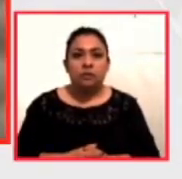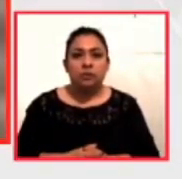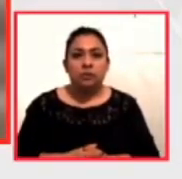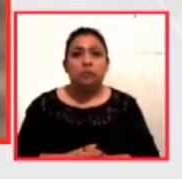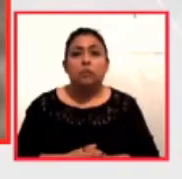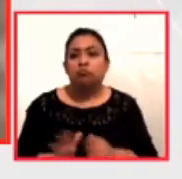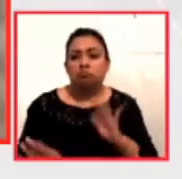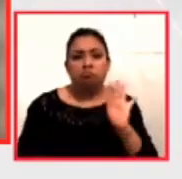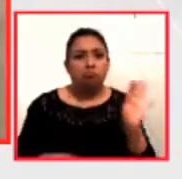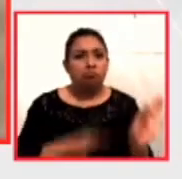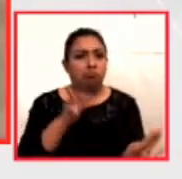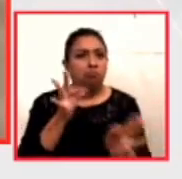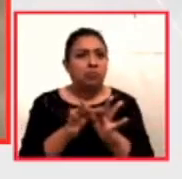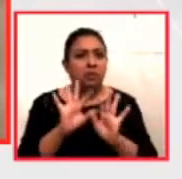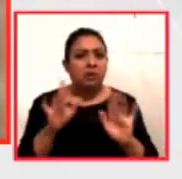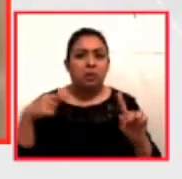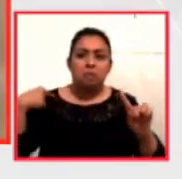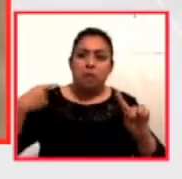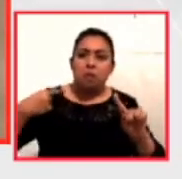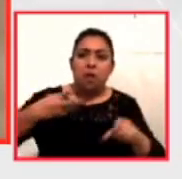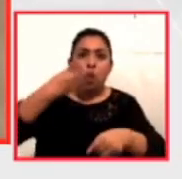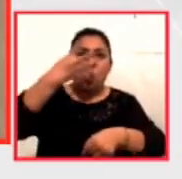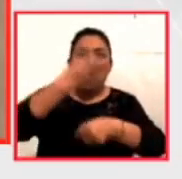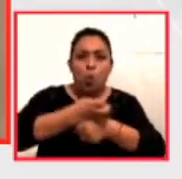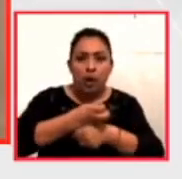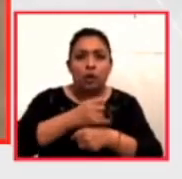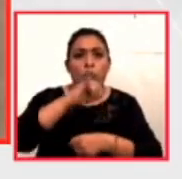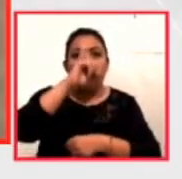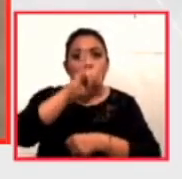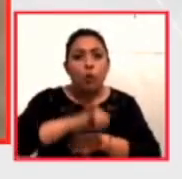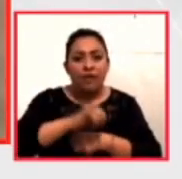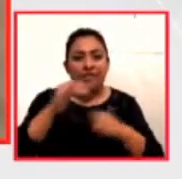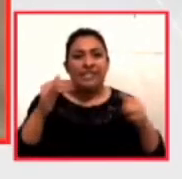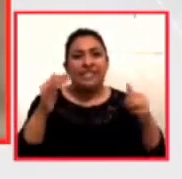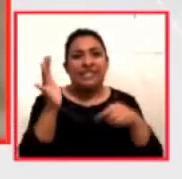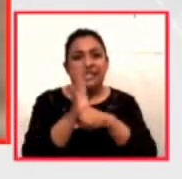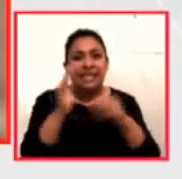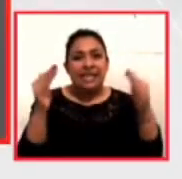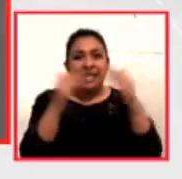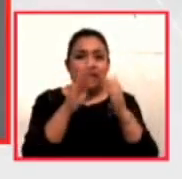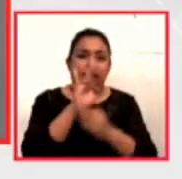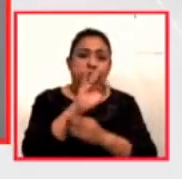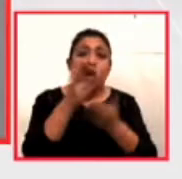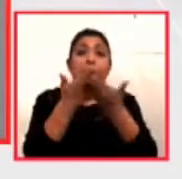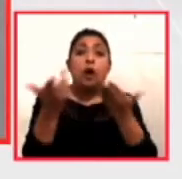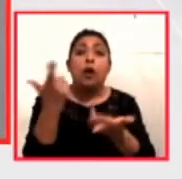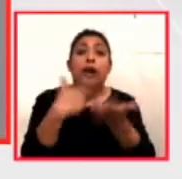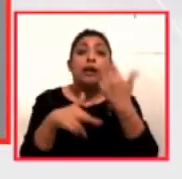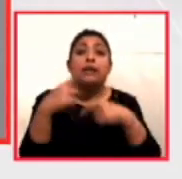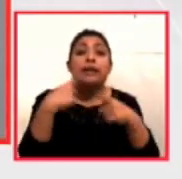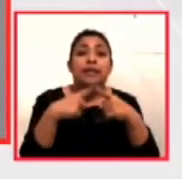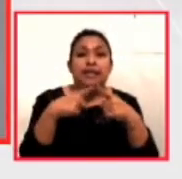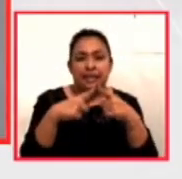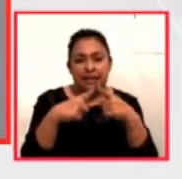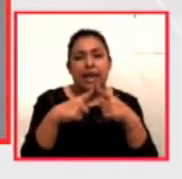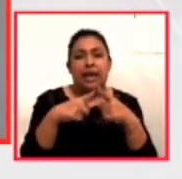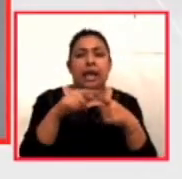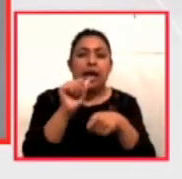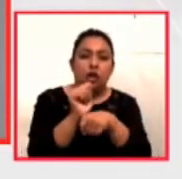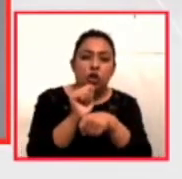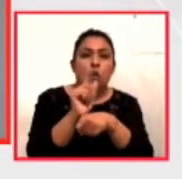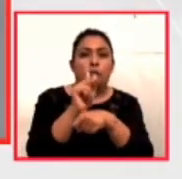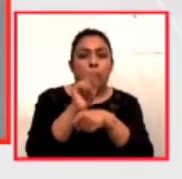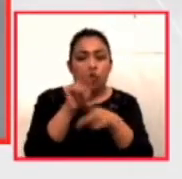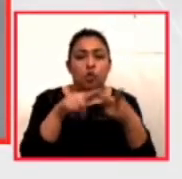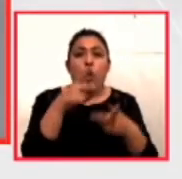Todo listo para la cuarta sesión de Jueves de Cine en Casa de Buñuel, que en esta ocasión recibe al actor y productor de cine, teatro y televisión, Héctor